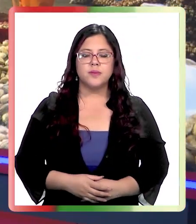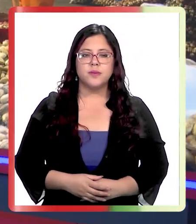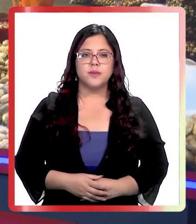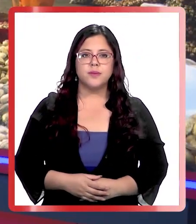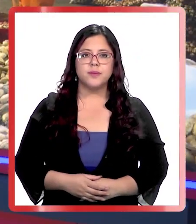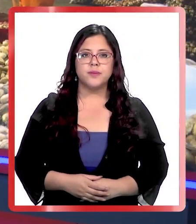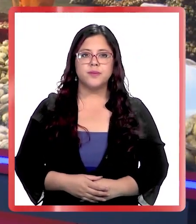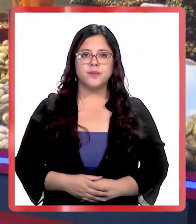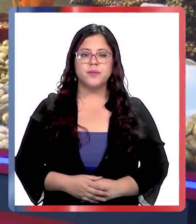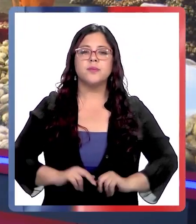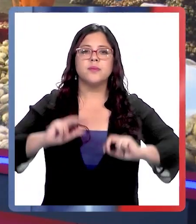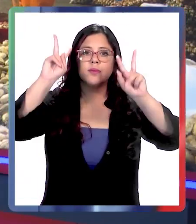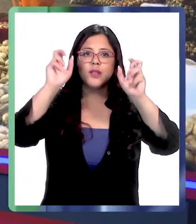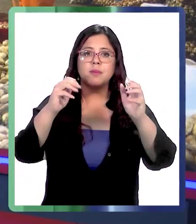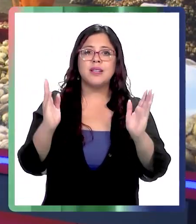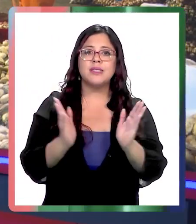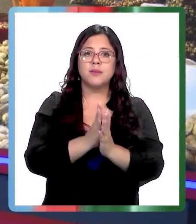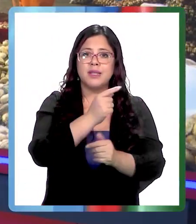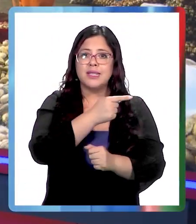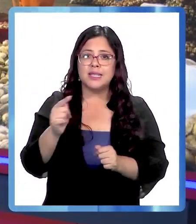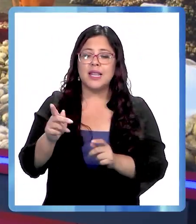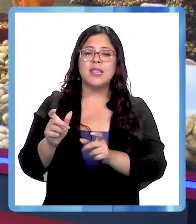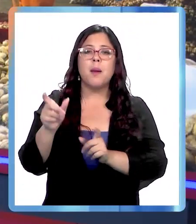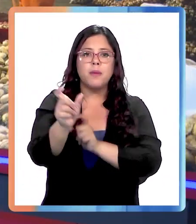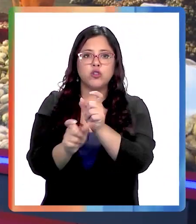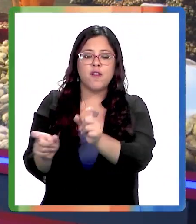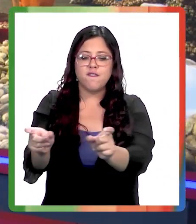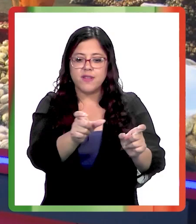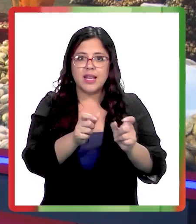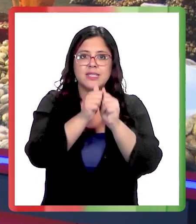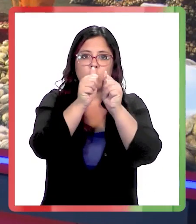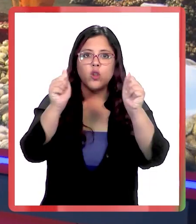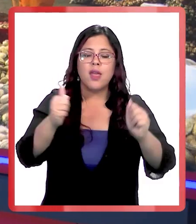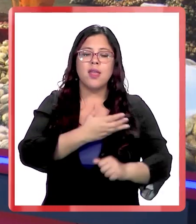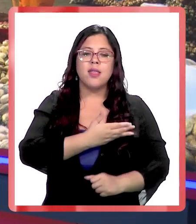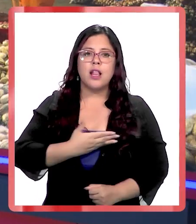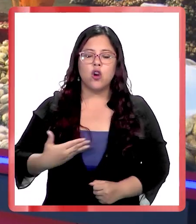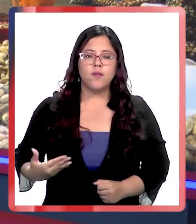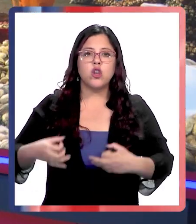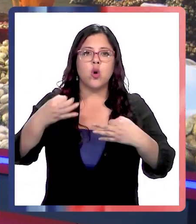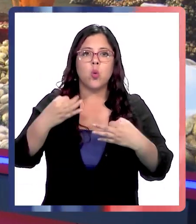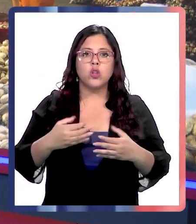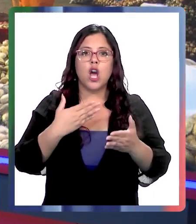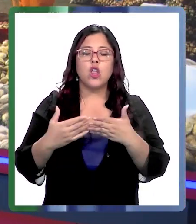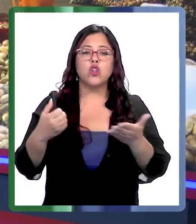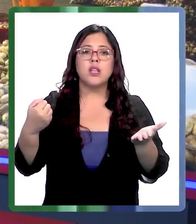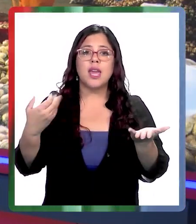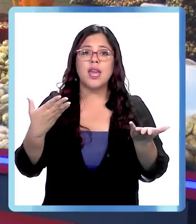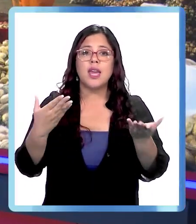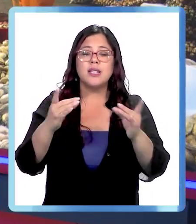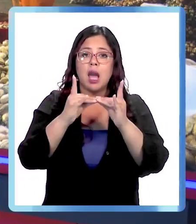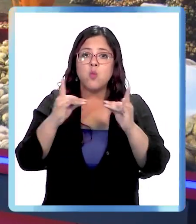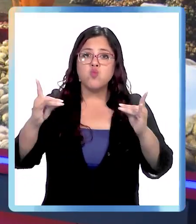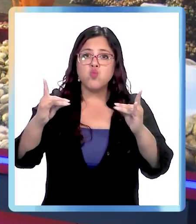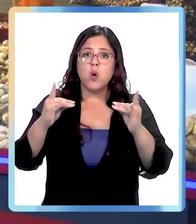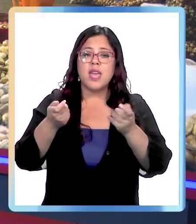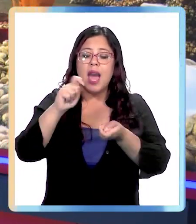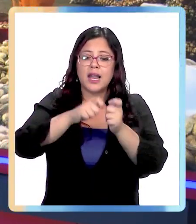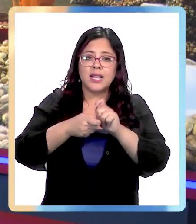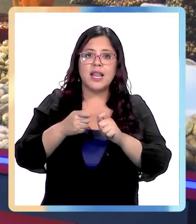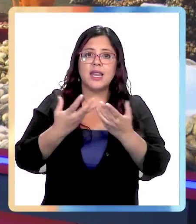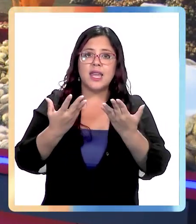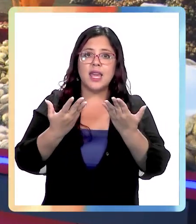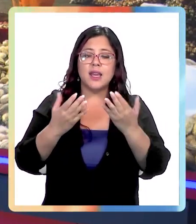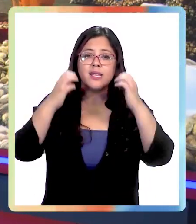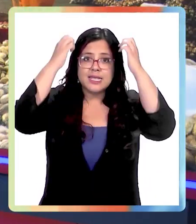Y en el marco de la Semana Santa, fiscalizadores y autoridades de gobierno llegaron hasta el muelle artesanal de Quellón para supervisar operaciones